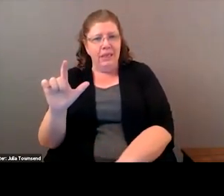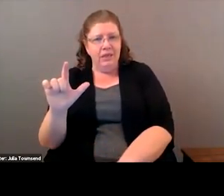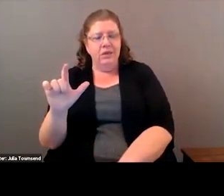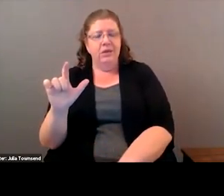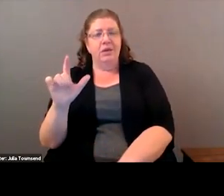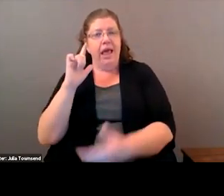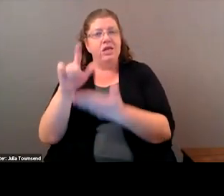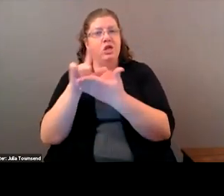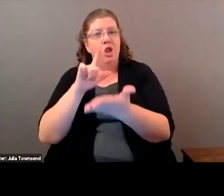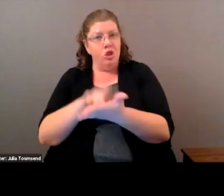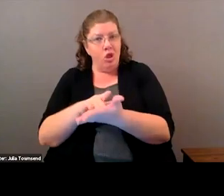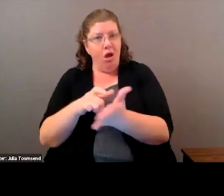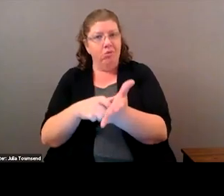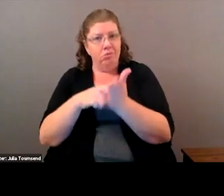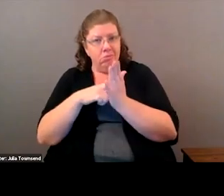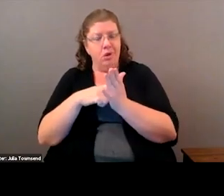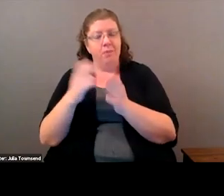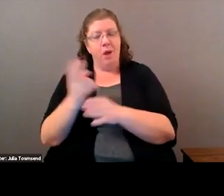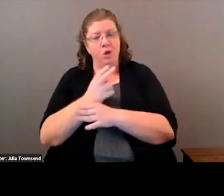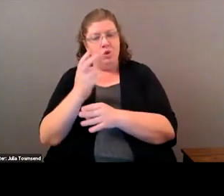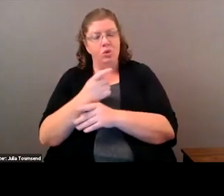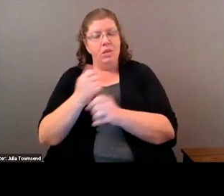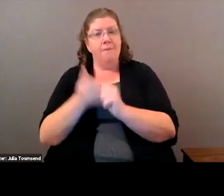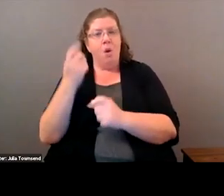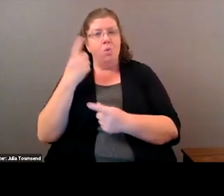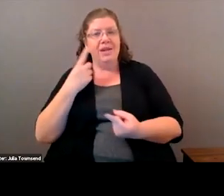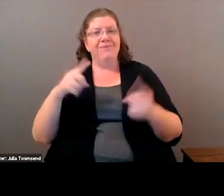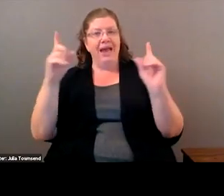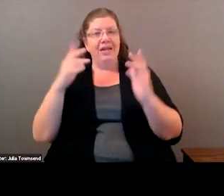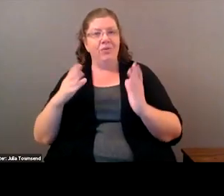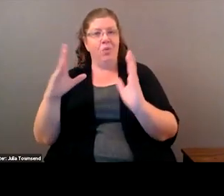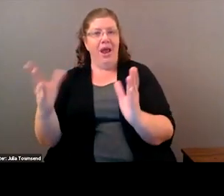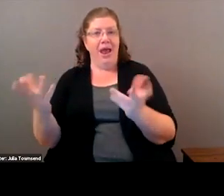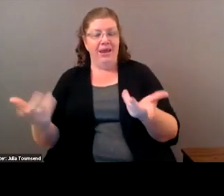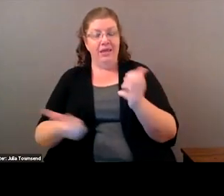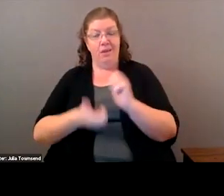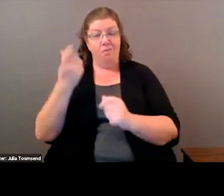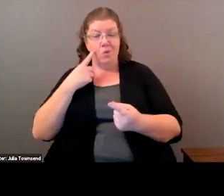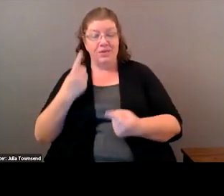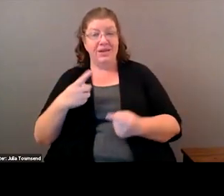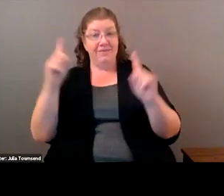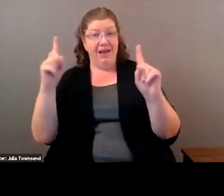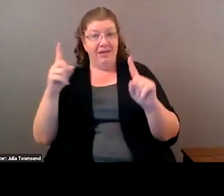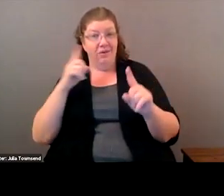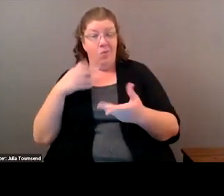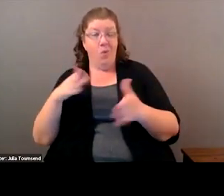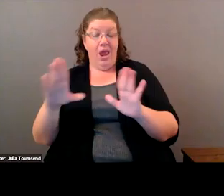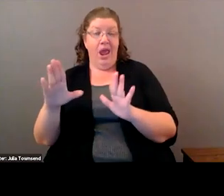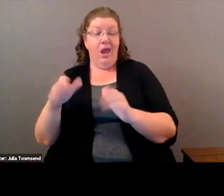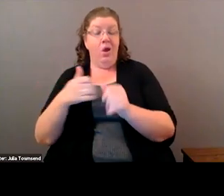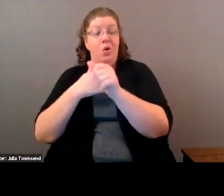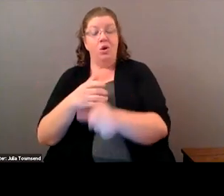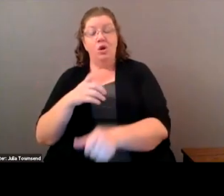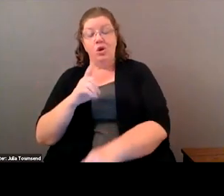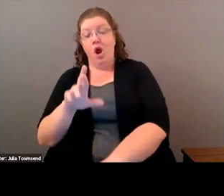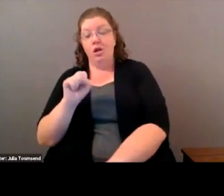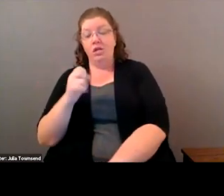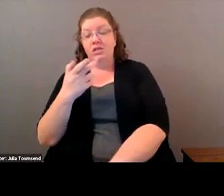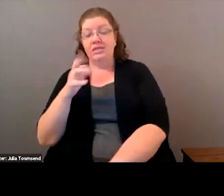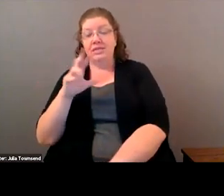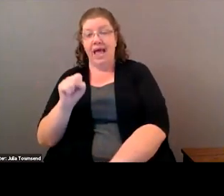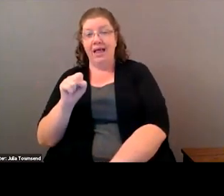estos son 13 puntos 9 millones de dólares y se tienen que usar de la forma más efectiva y la forma más efectiva asegura la